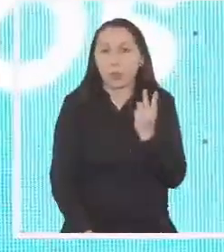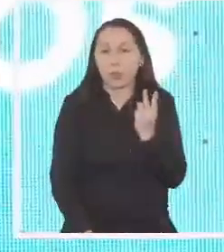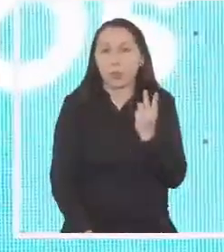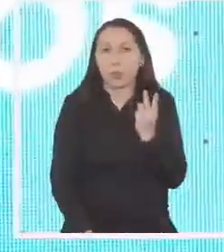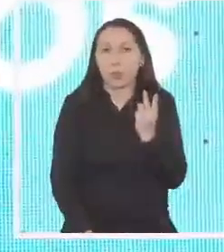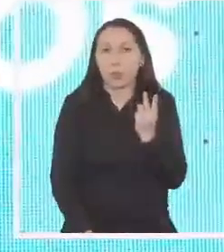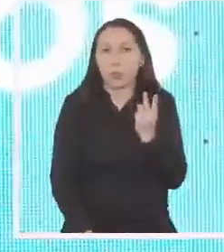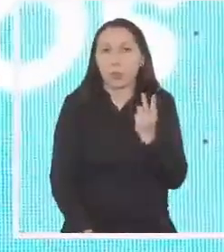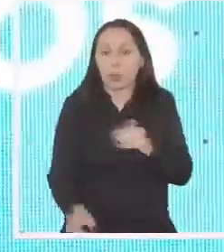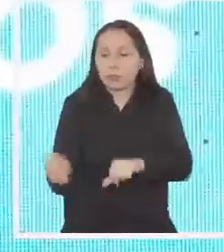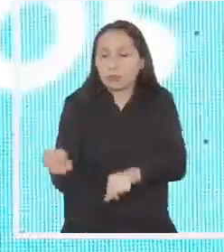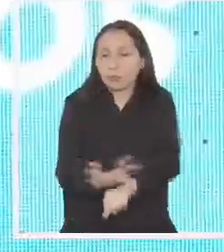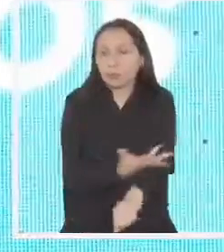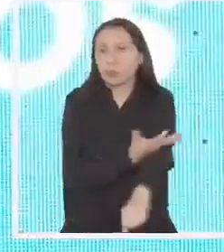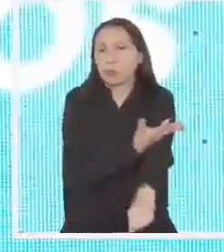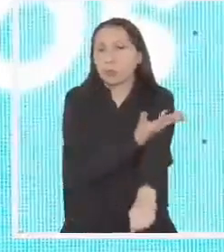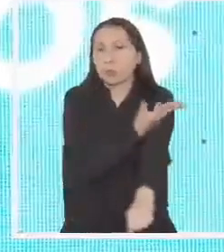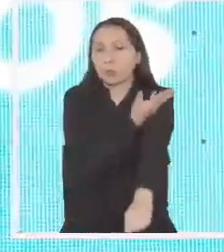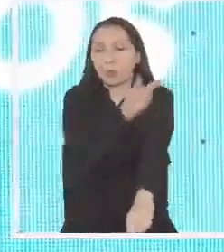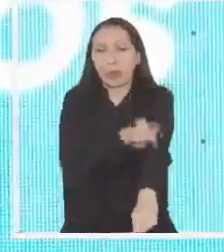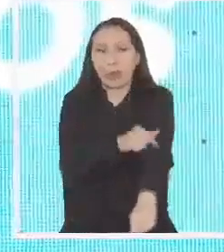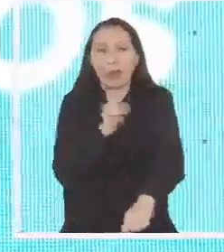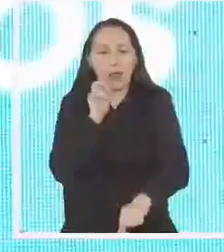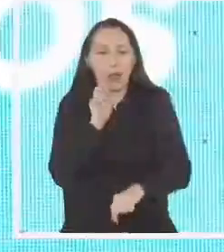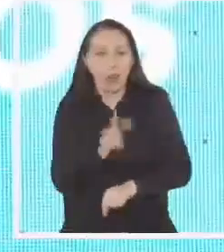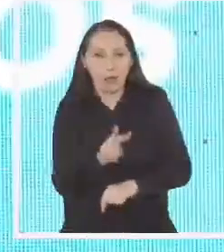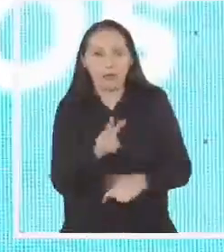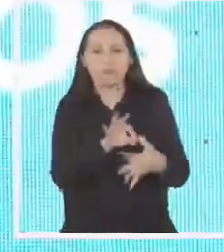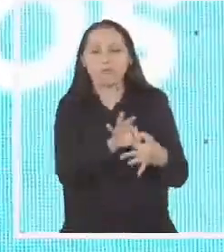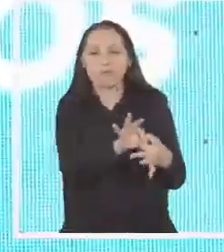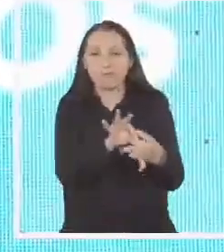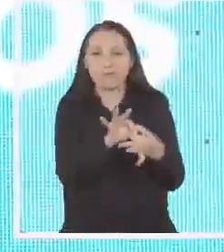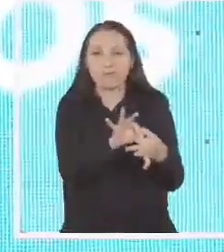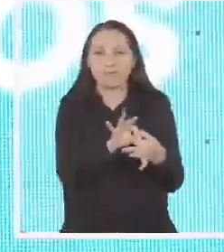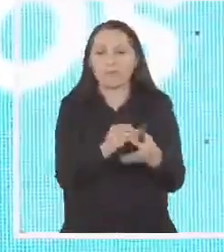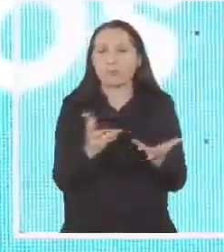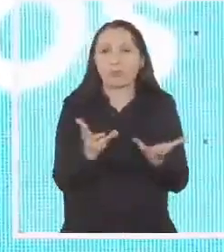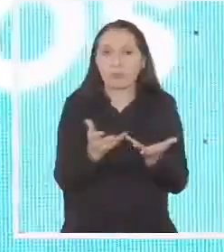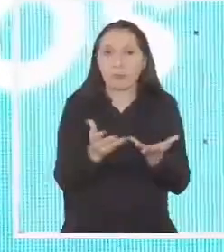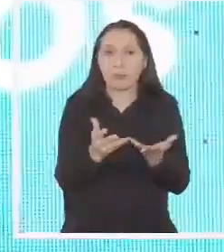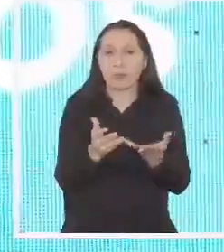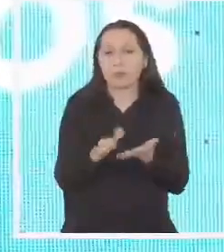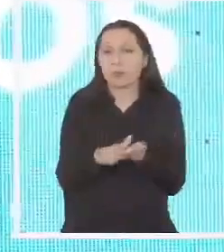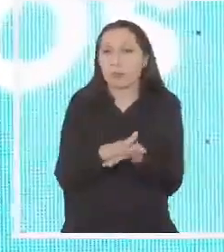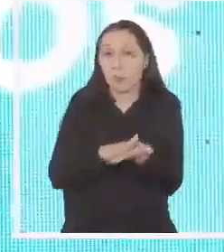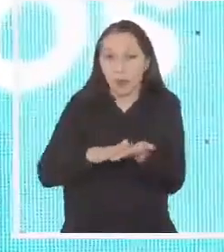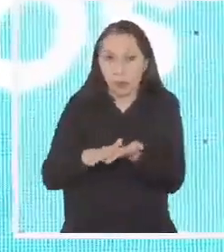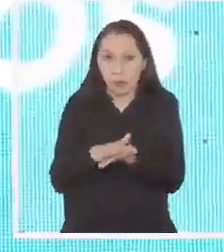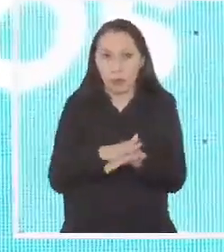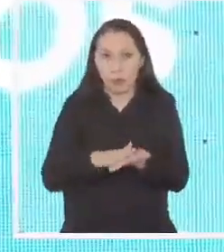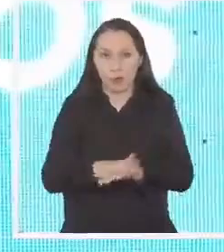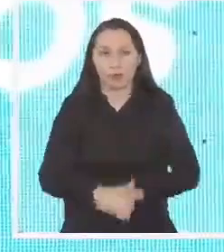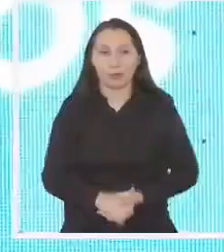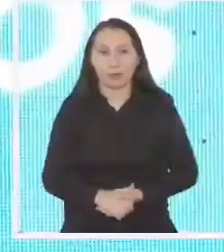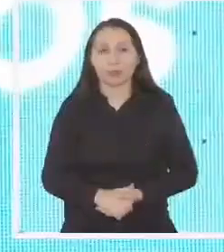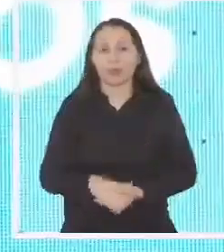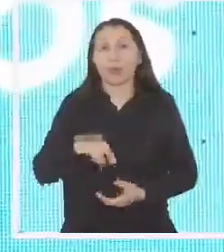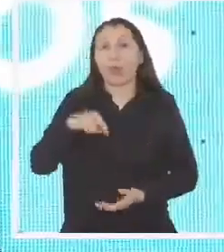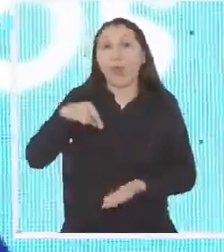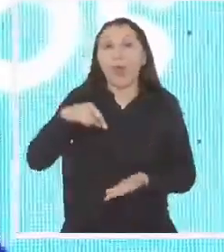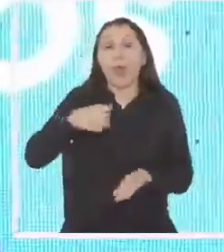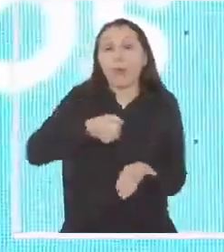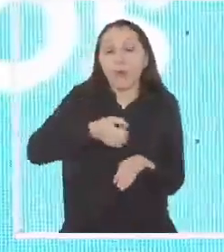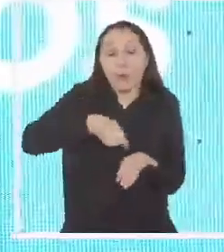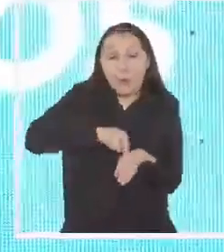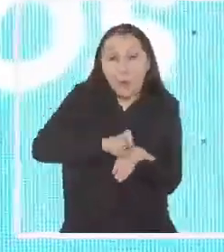dos emociones que iban muy de la mano. Por ejemplo, en Purén,